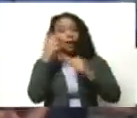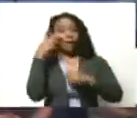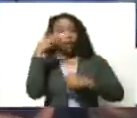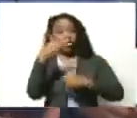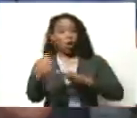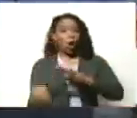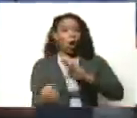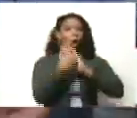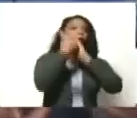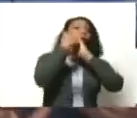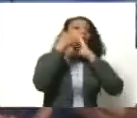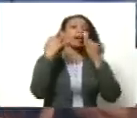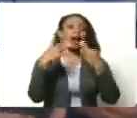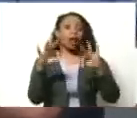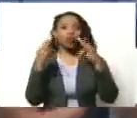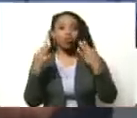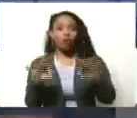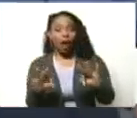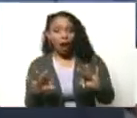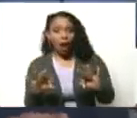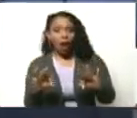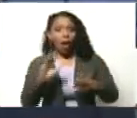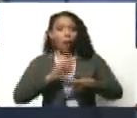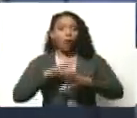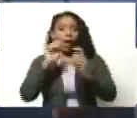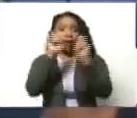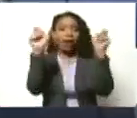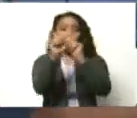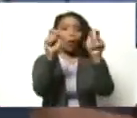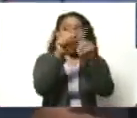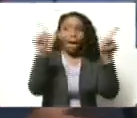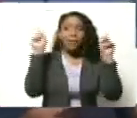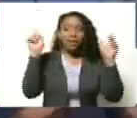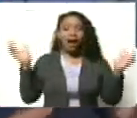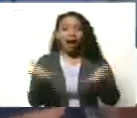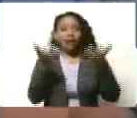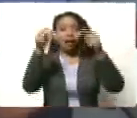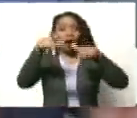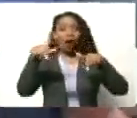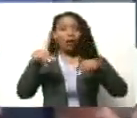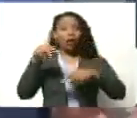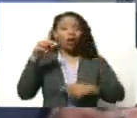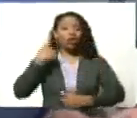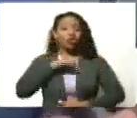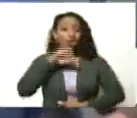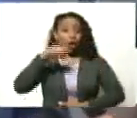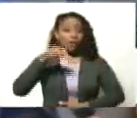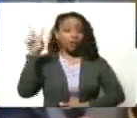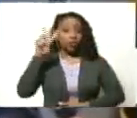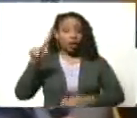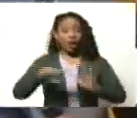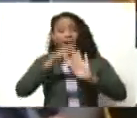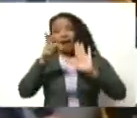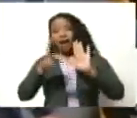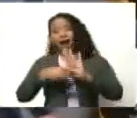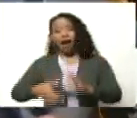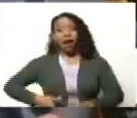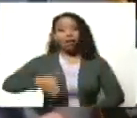golpes de la naturaleza producto del cambio climático. Nosotros en Venezuela y en general la humanidad y